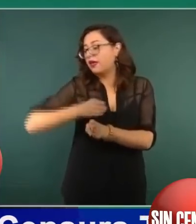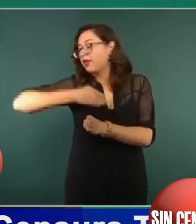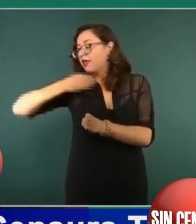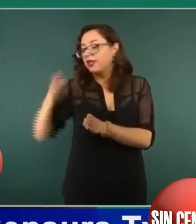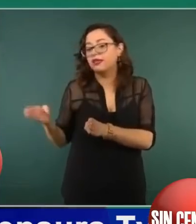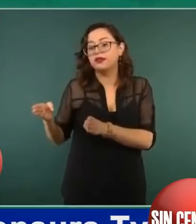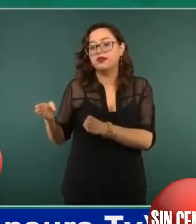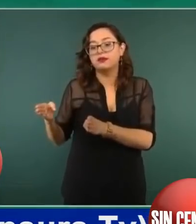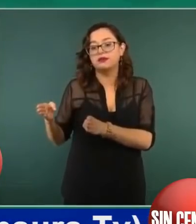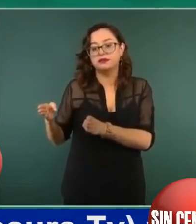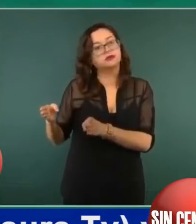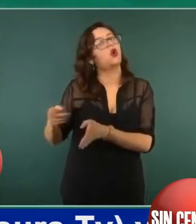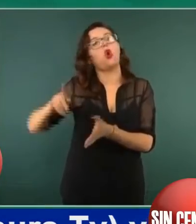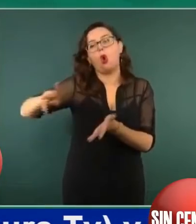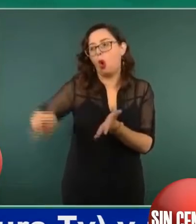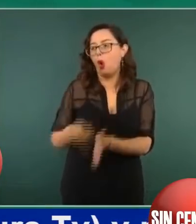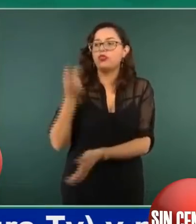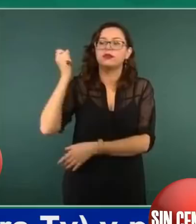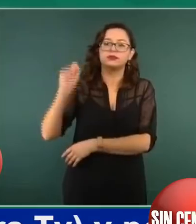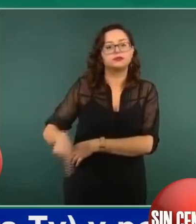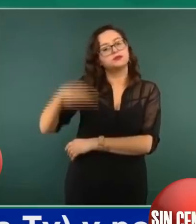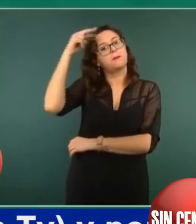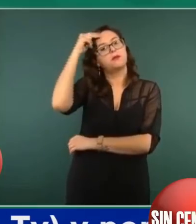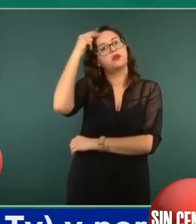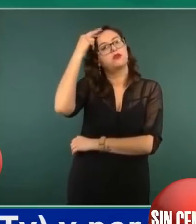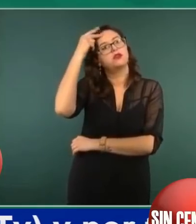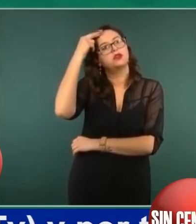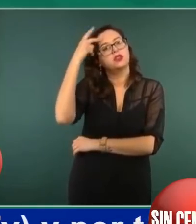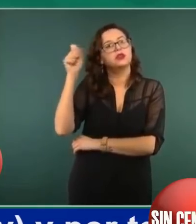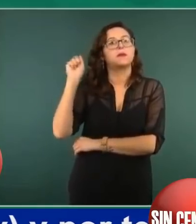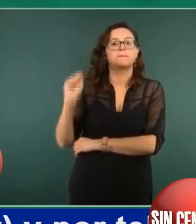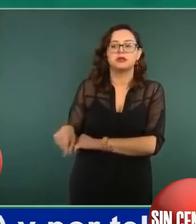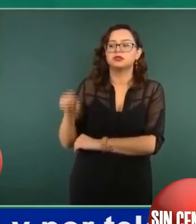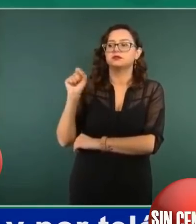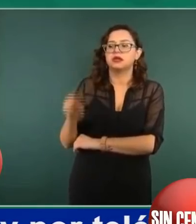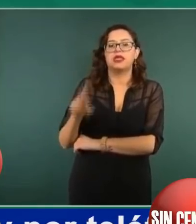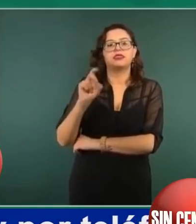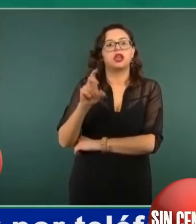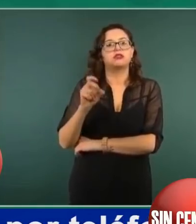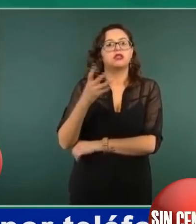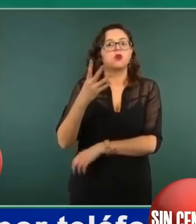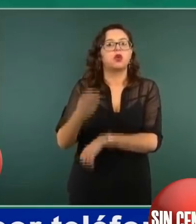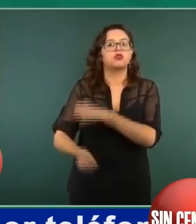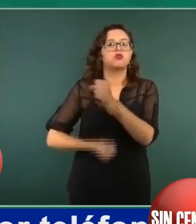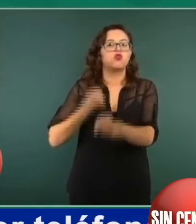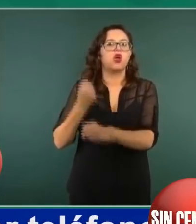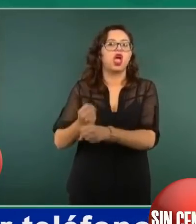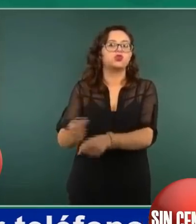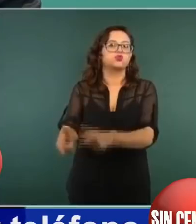país de un solo hombre, Porfirio Díaz, 34 años.